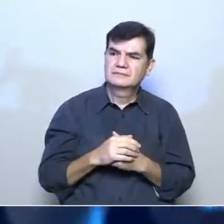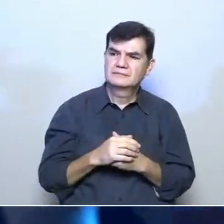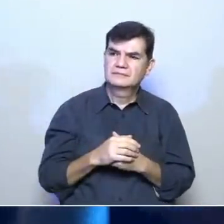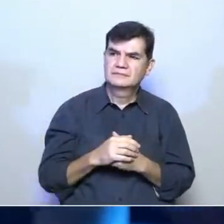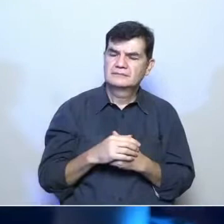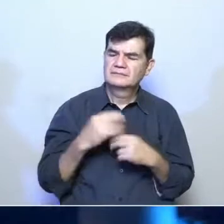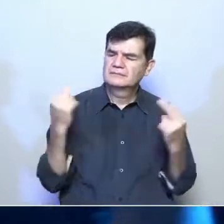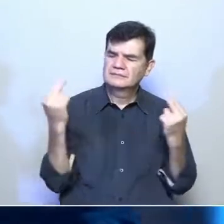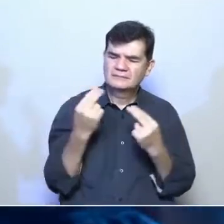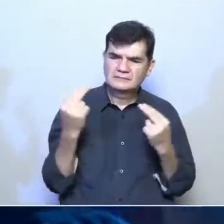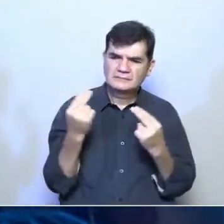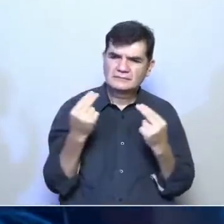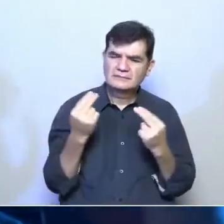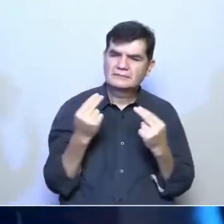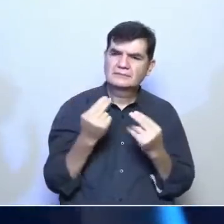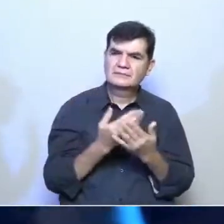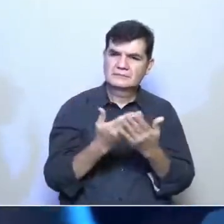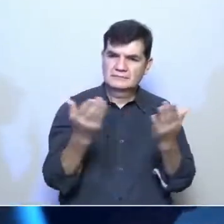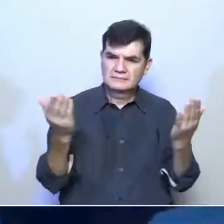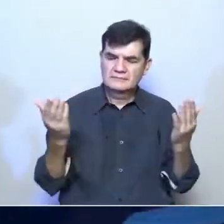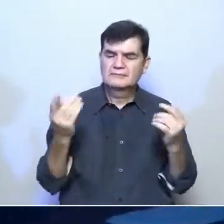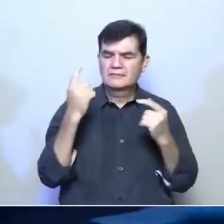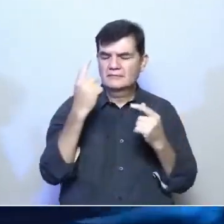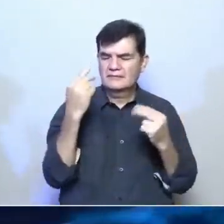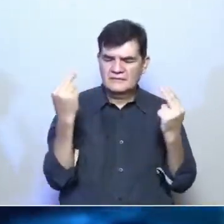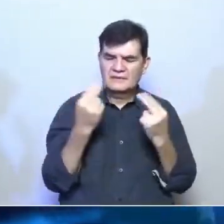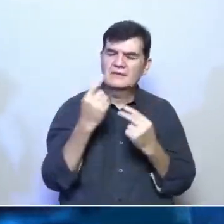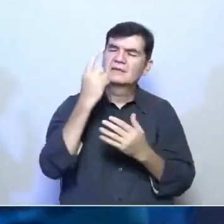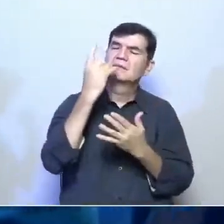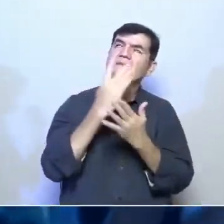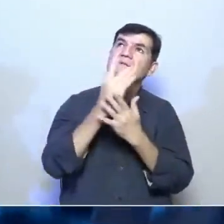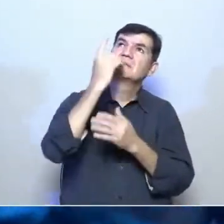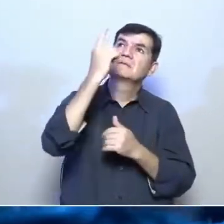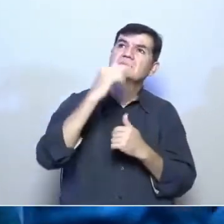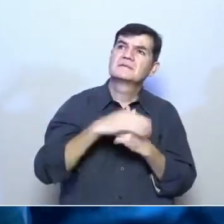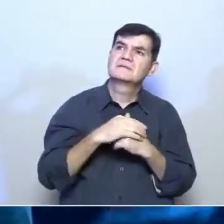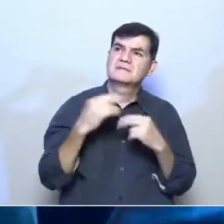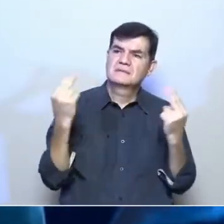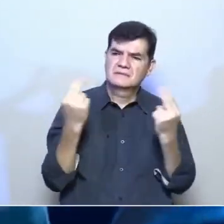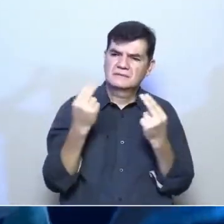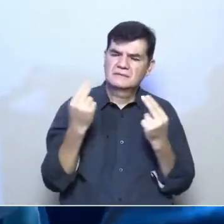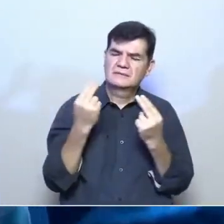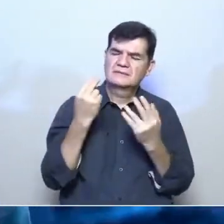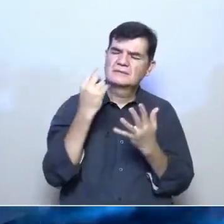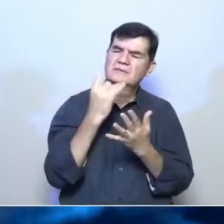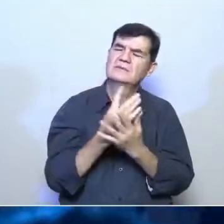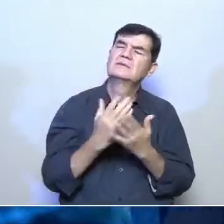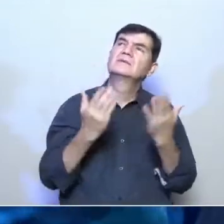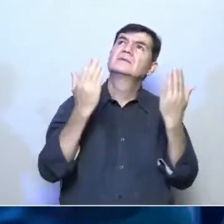Te necesito solo a ti. Levanta tu voz. Te necesito solo a ti.